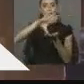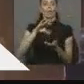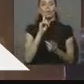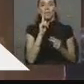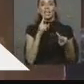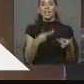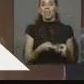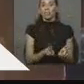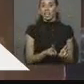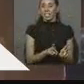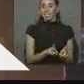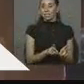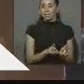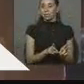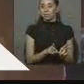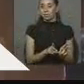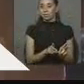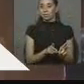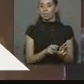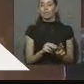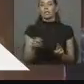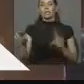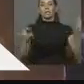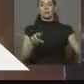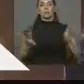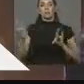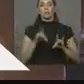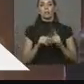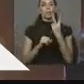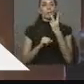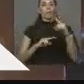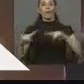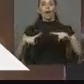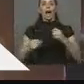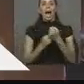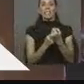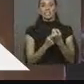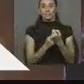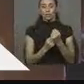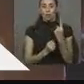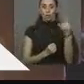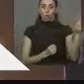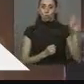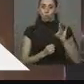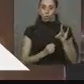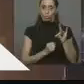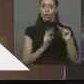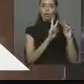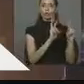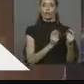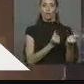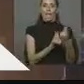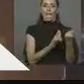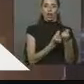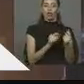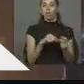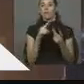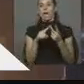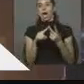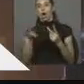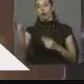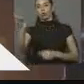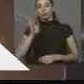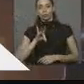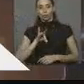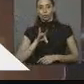derecho a 2 asesores, uno para la parte económica, otro para la